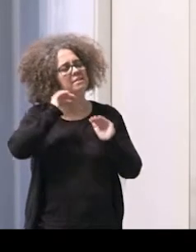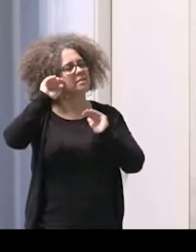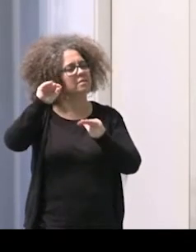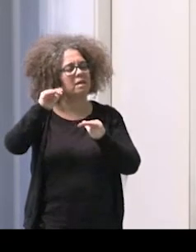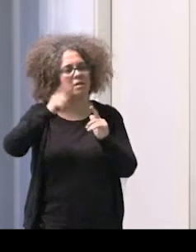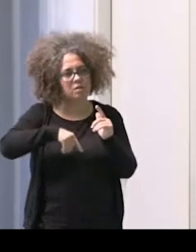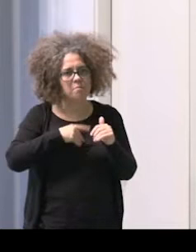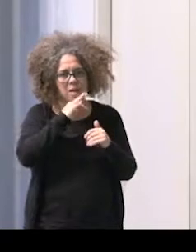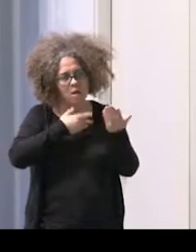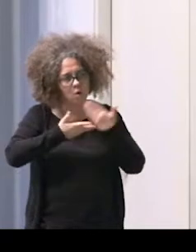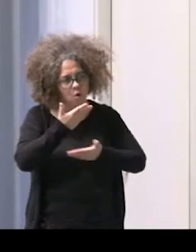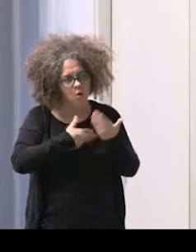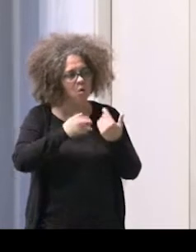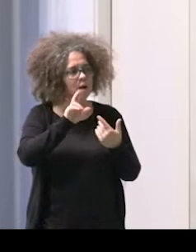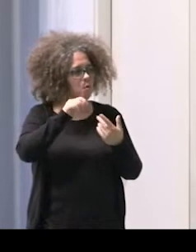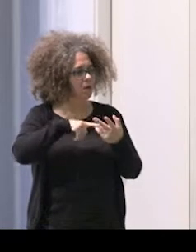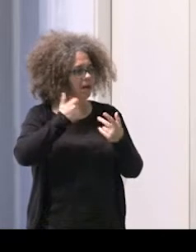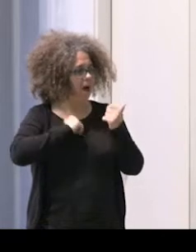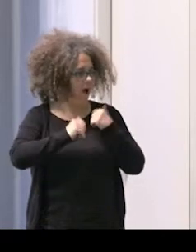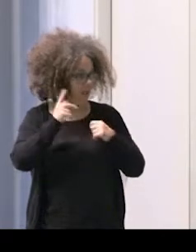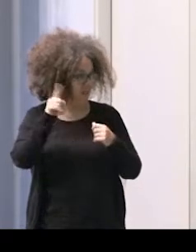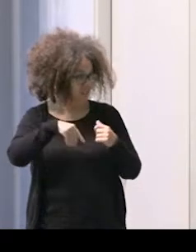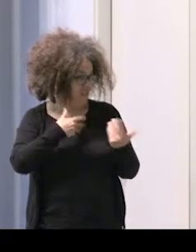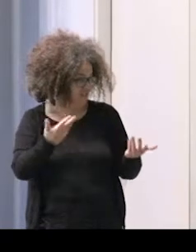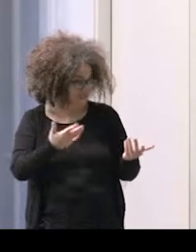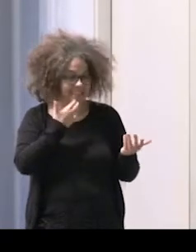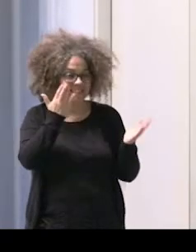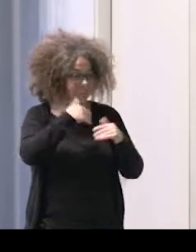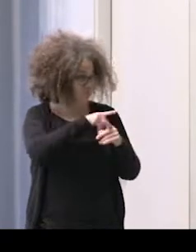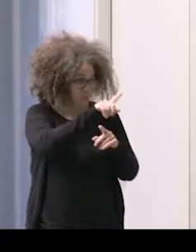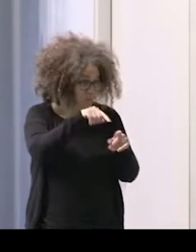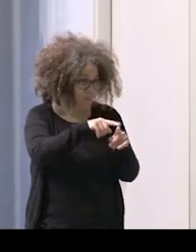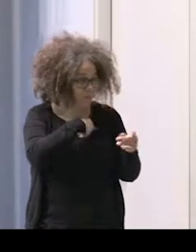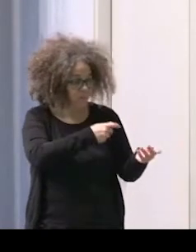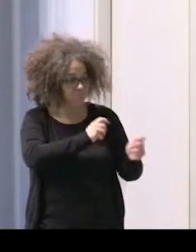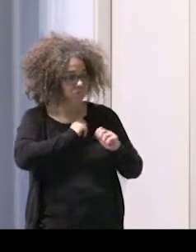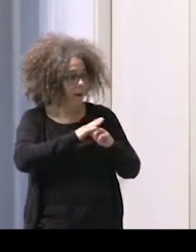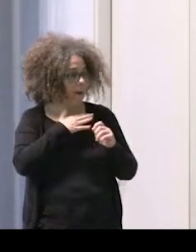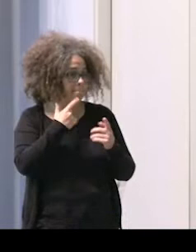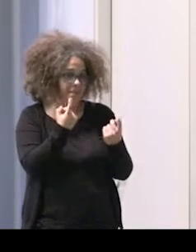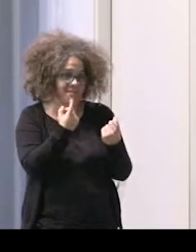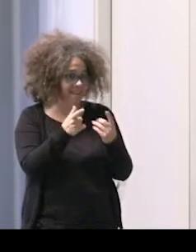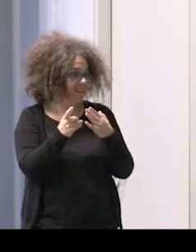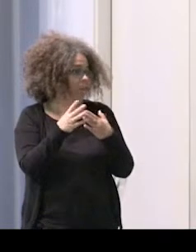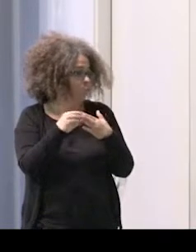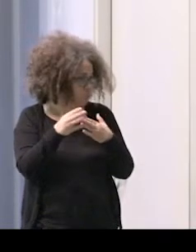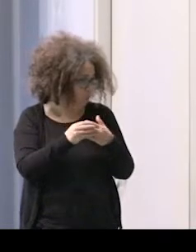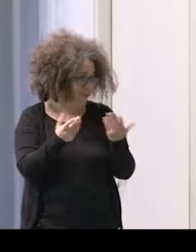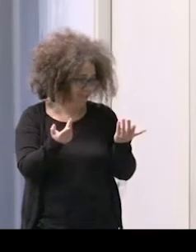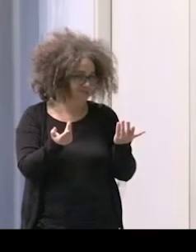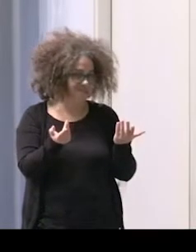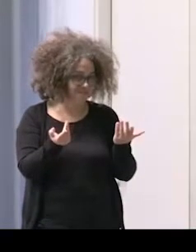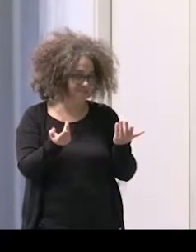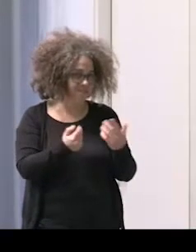los colaboradores del Hospital Ramón y Cajal, sin los cuales no podríamos tener el número de pacientes, usuarios de implante bilateral que